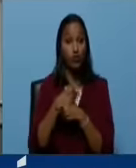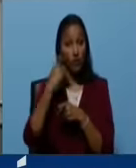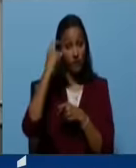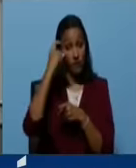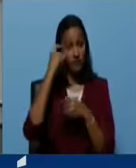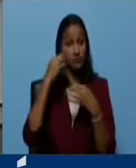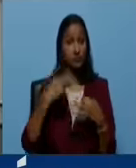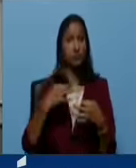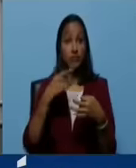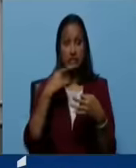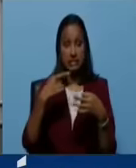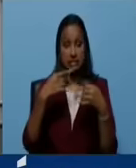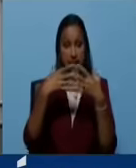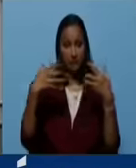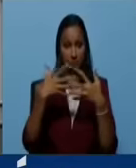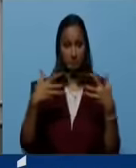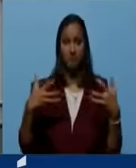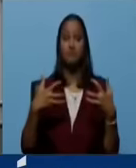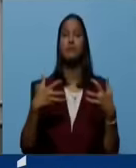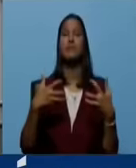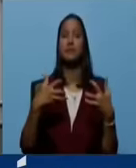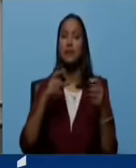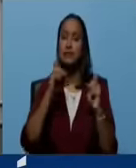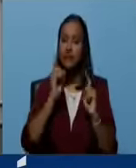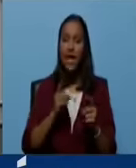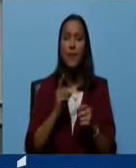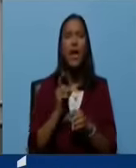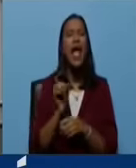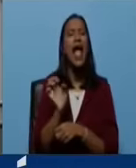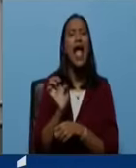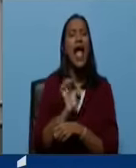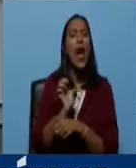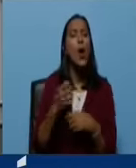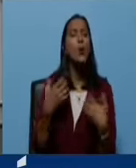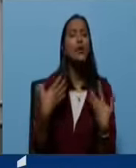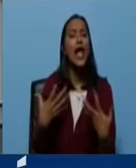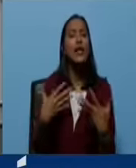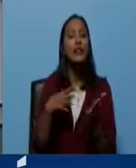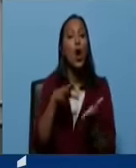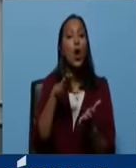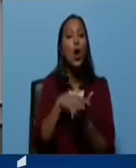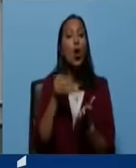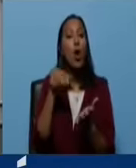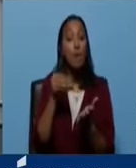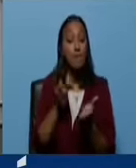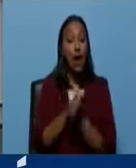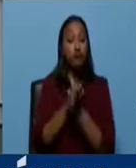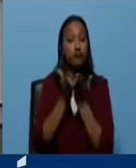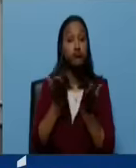Cito: se remite de manera urgente copia certificada de la presente decisión